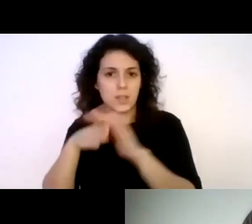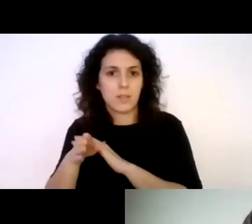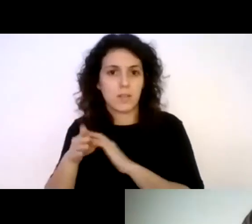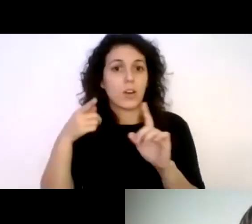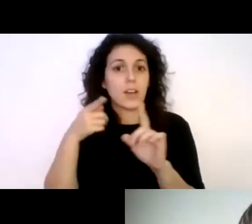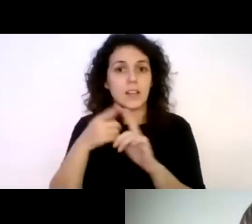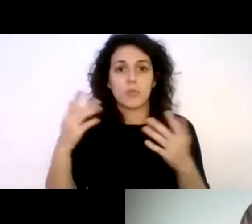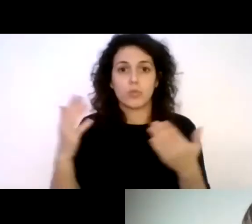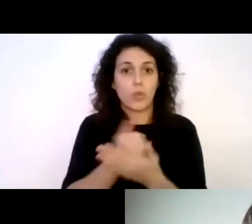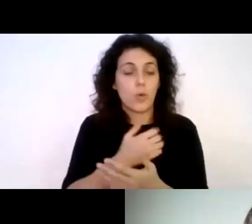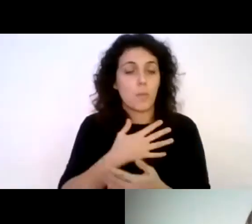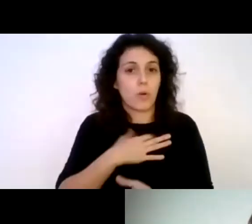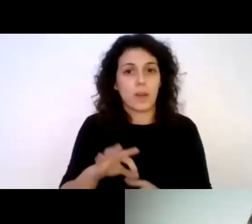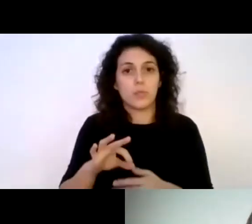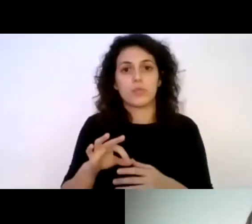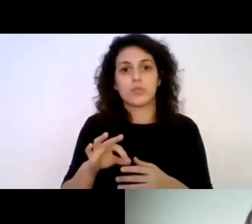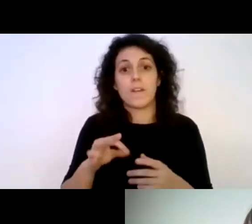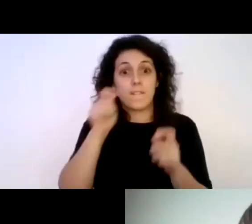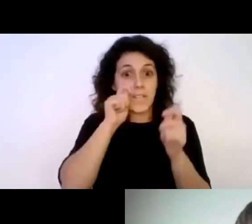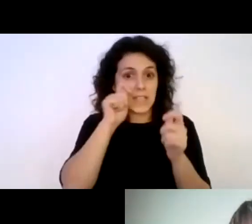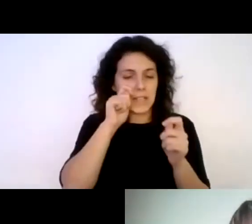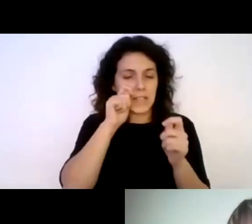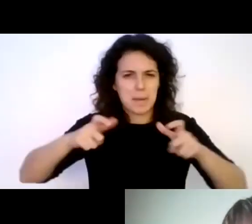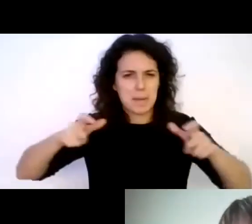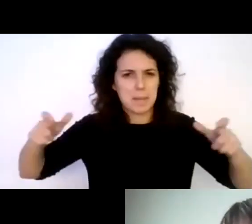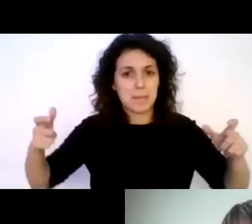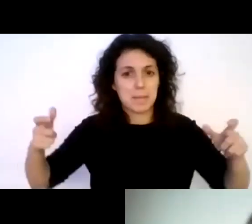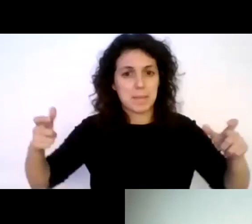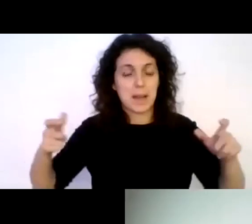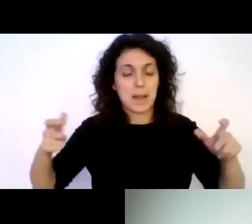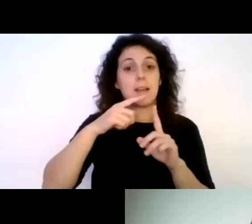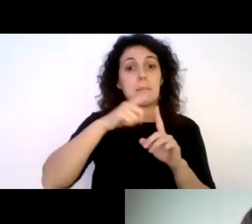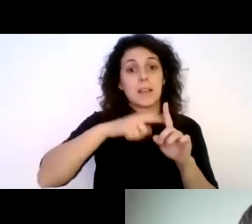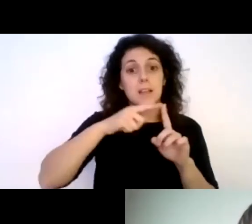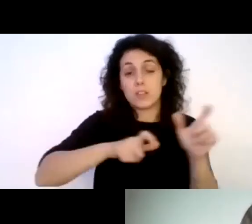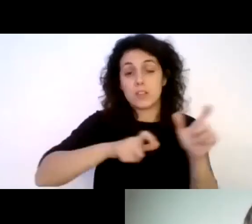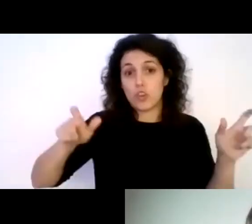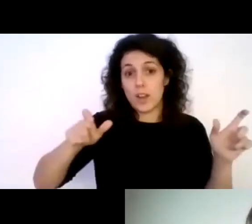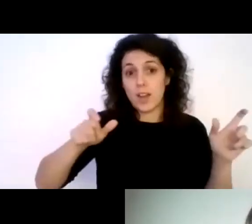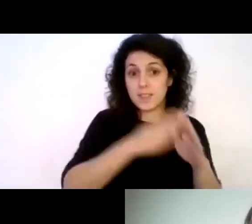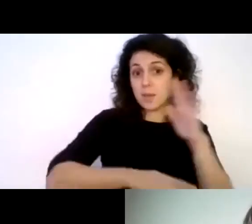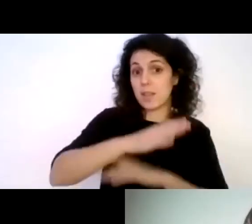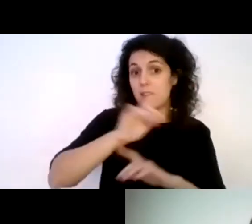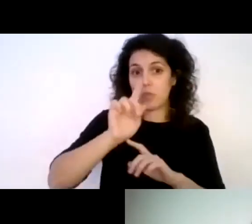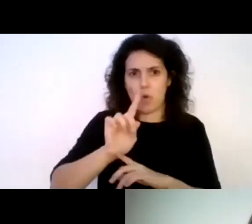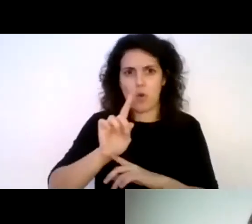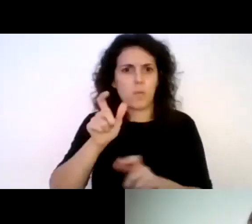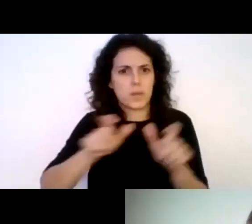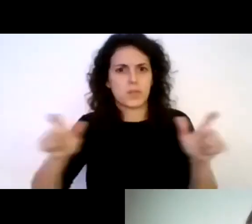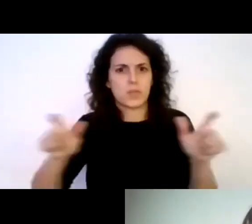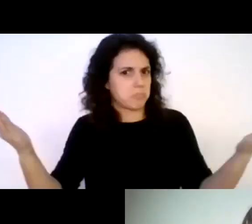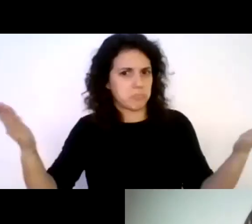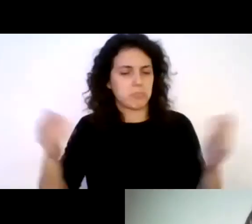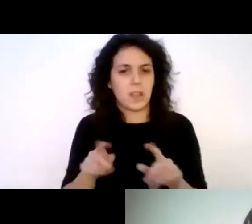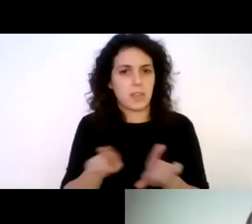realmente podamos tener ese aumento de visitantes global, no solo con discapacidad o sin, ¿no? Un poco lo que comentaban compañeros. Sea